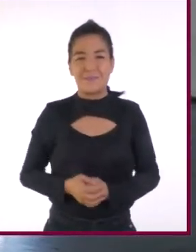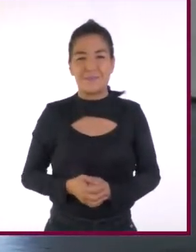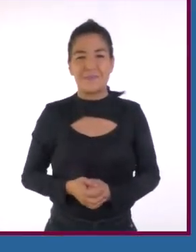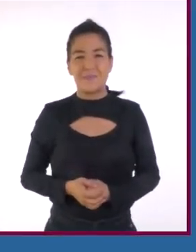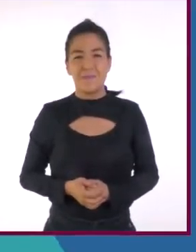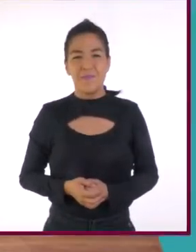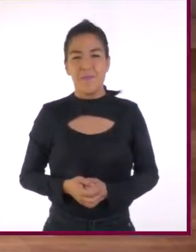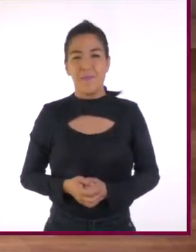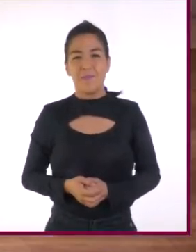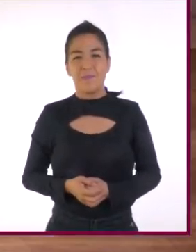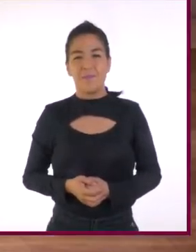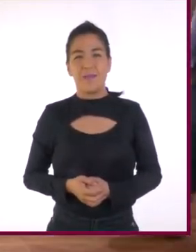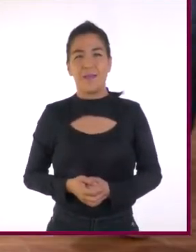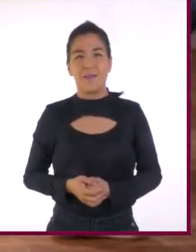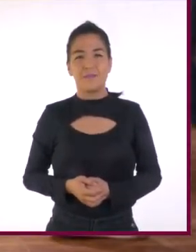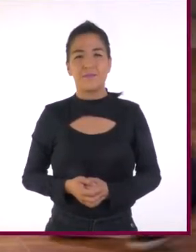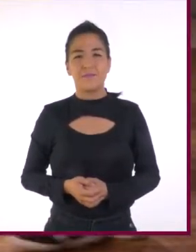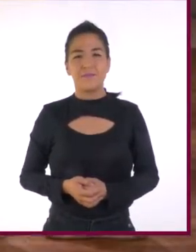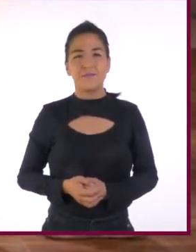deportiva.